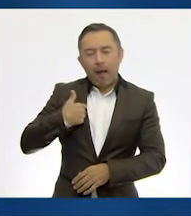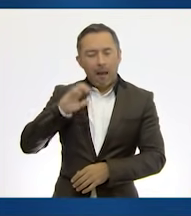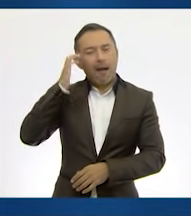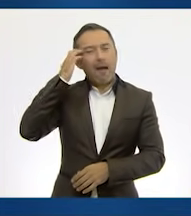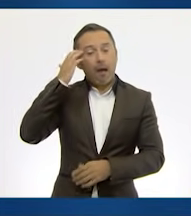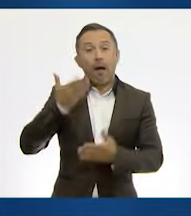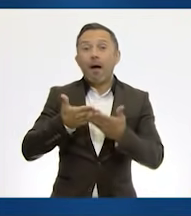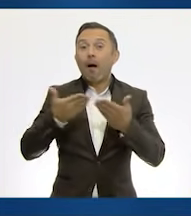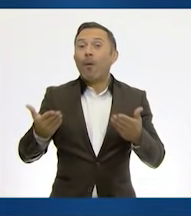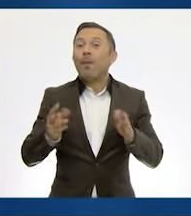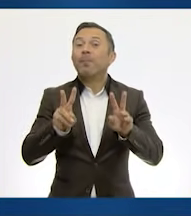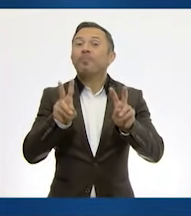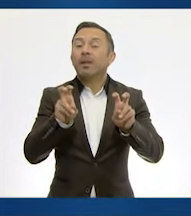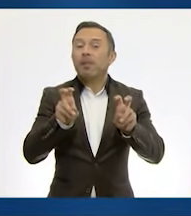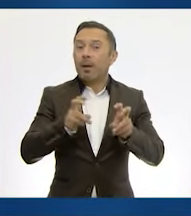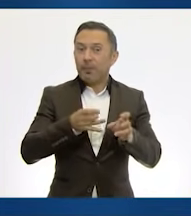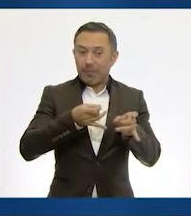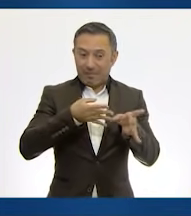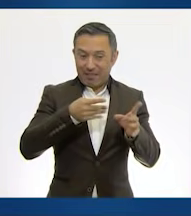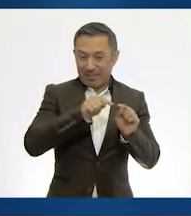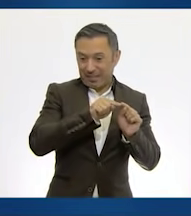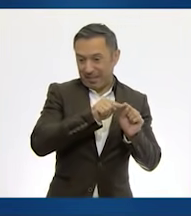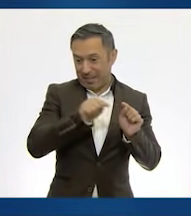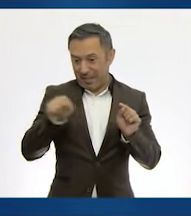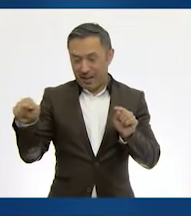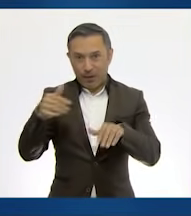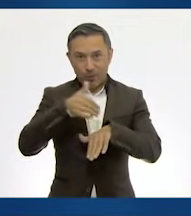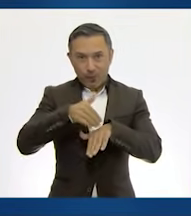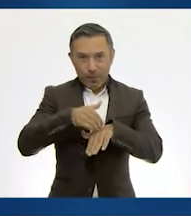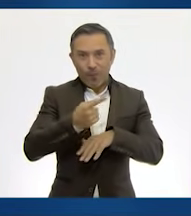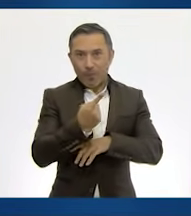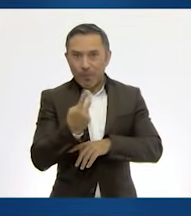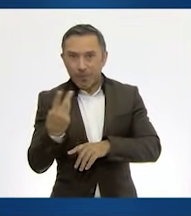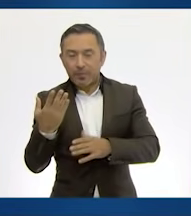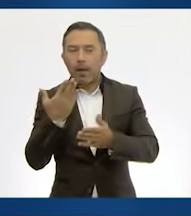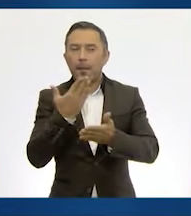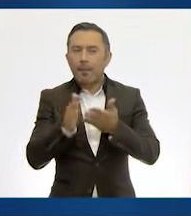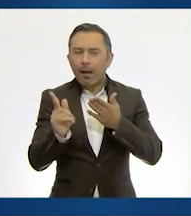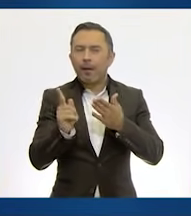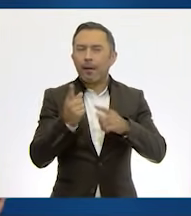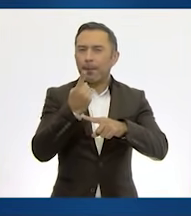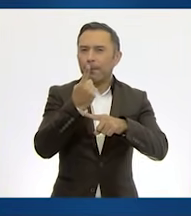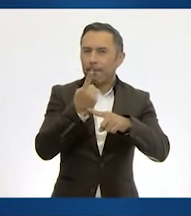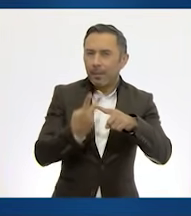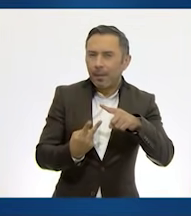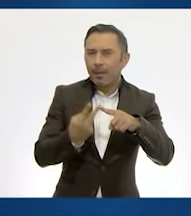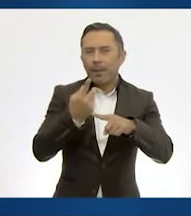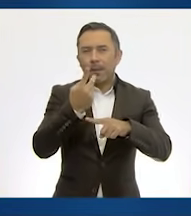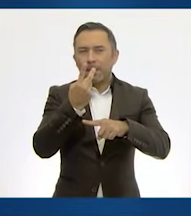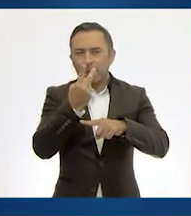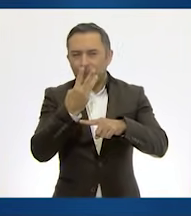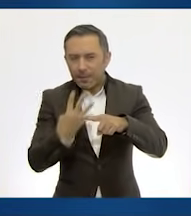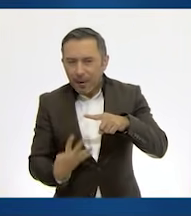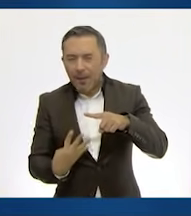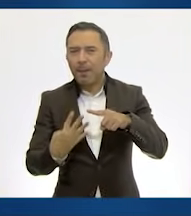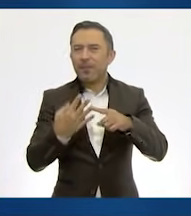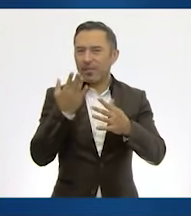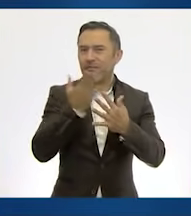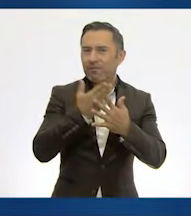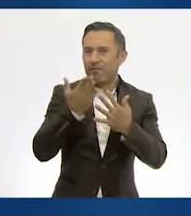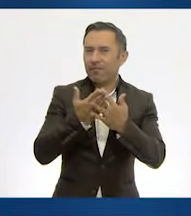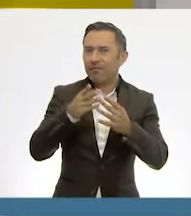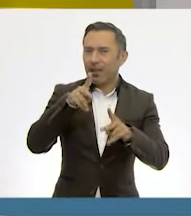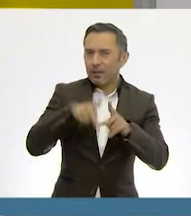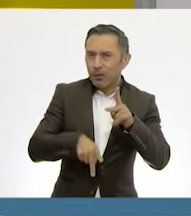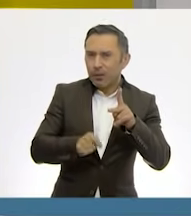sobre la recta numérica y las representaciones de fracciones y decimales. Pero, ¿qué más necesitamos para jugar?